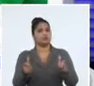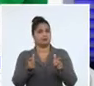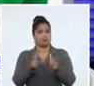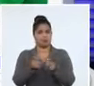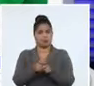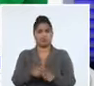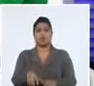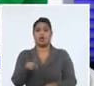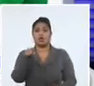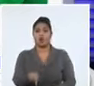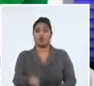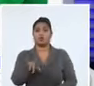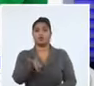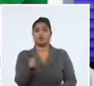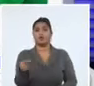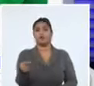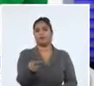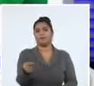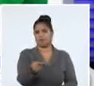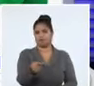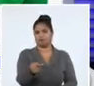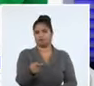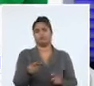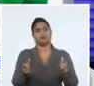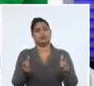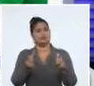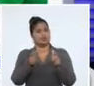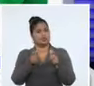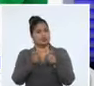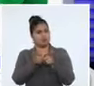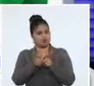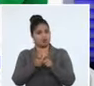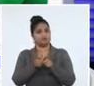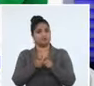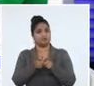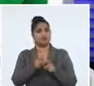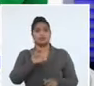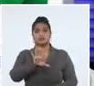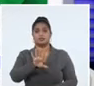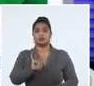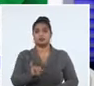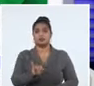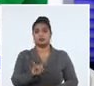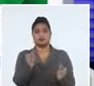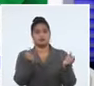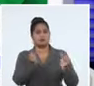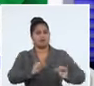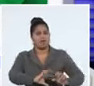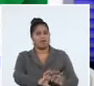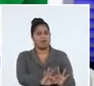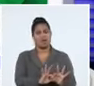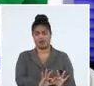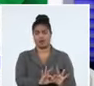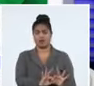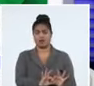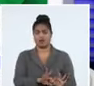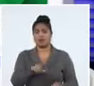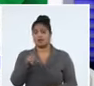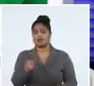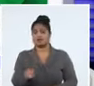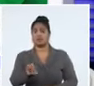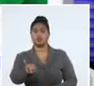los que teníamos en el día de ayer, de los cuales 56 están en estado crítico y 106